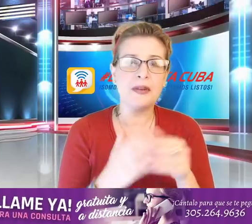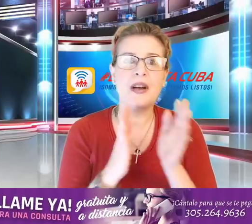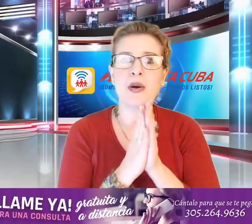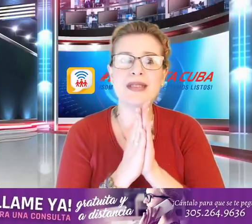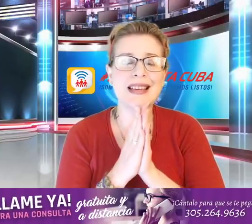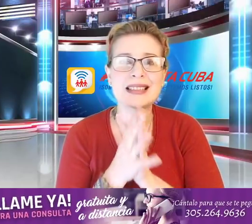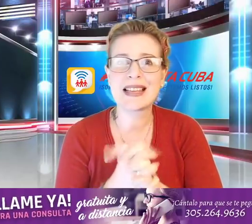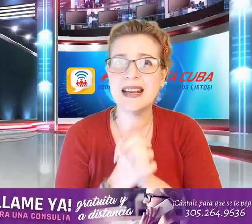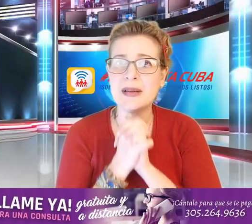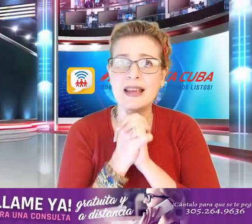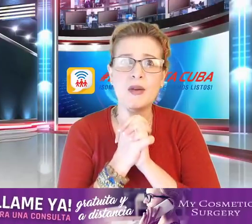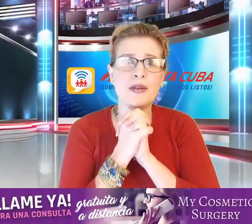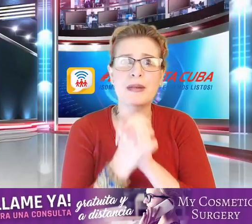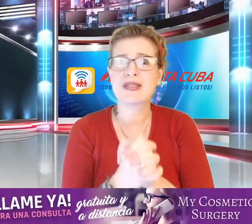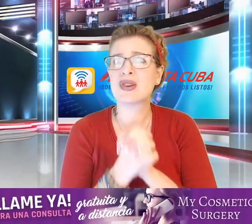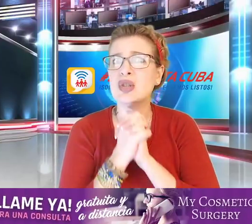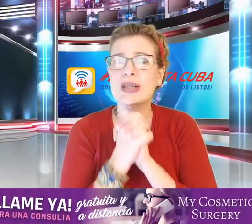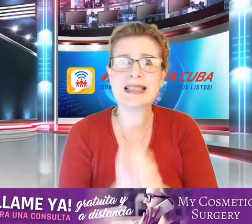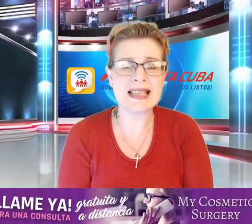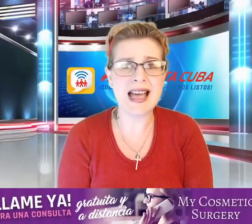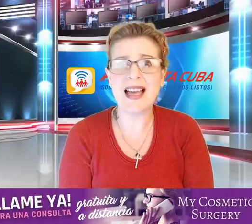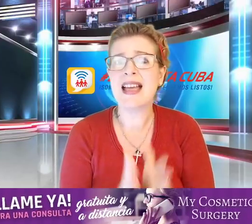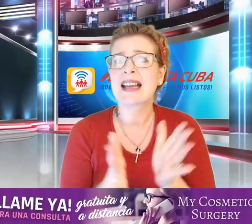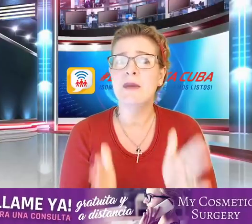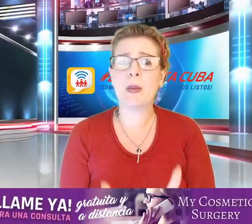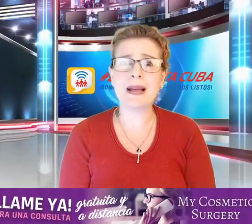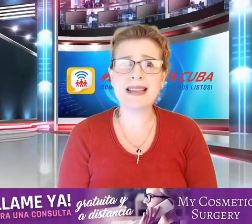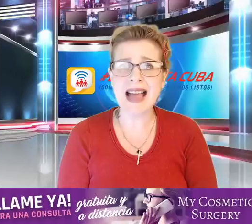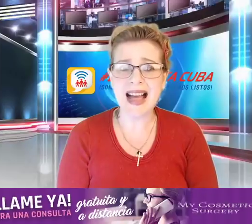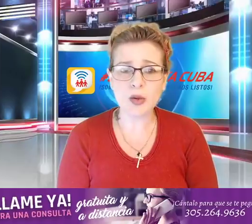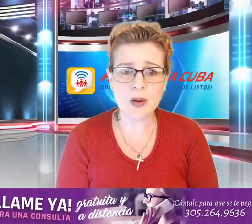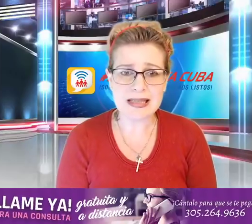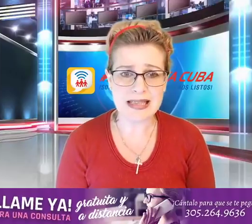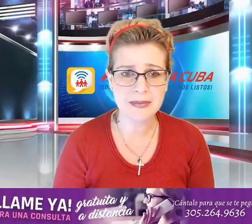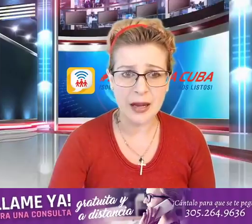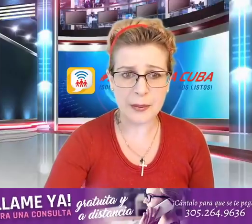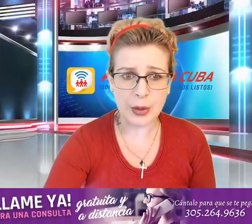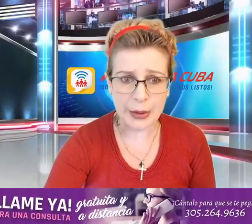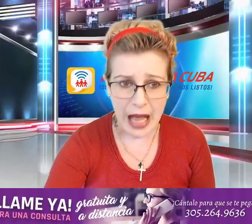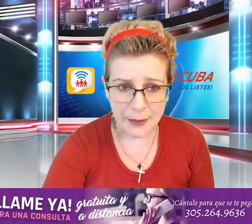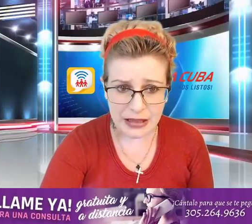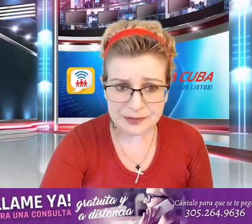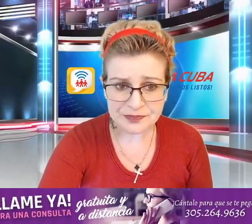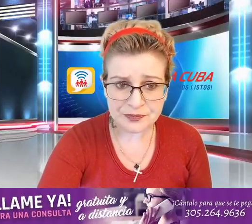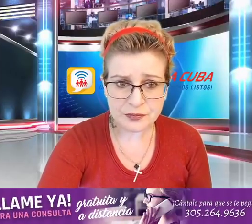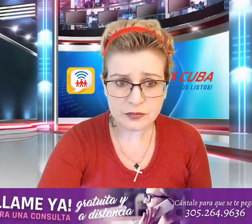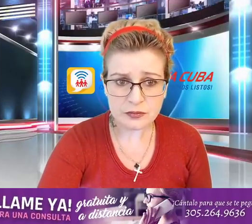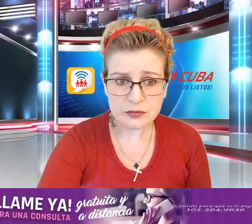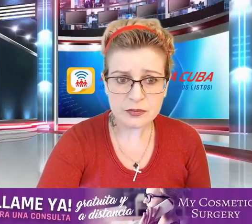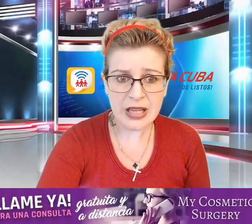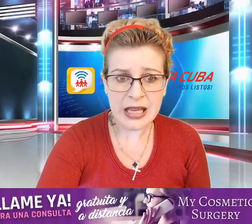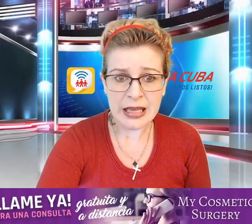formó ahí, por favor, si alguien tiene videos, información, lo que sea, que me lo manden al WhatsApp del programa.